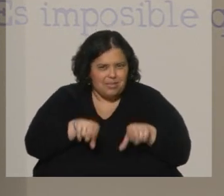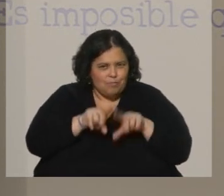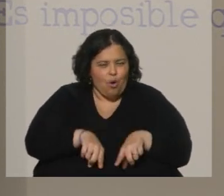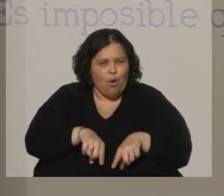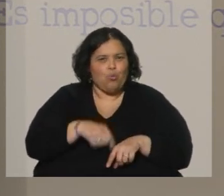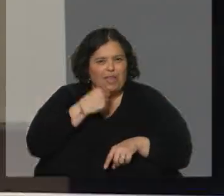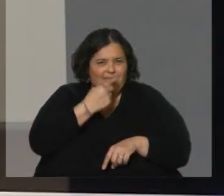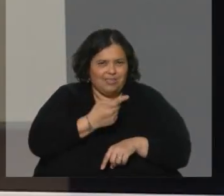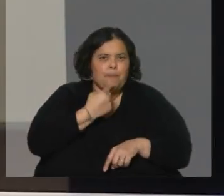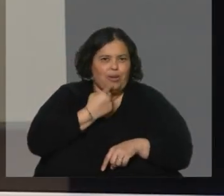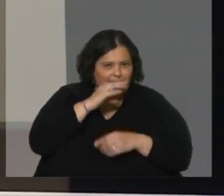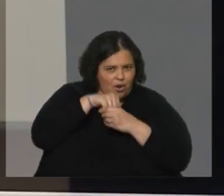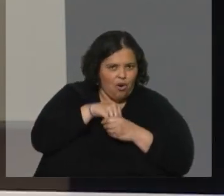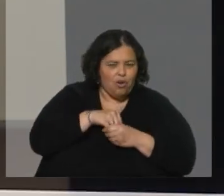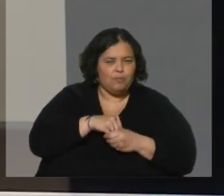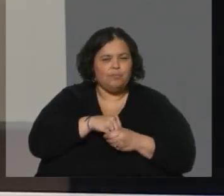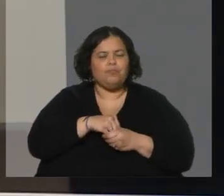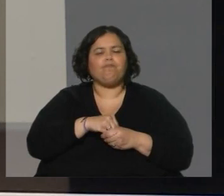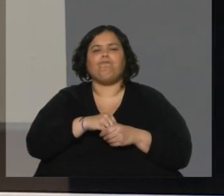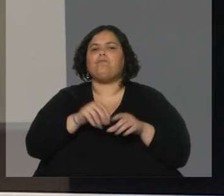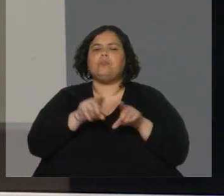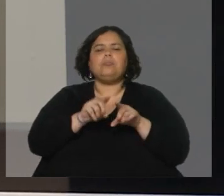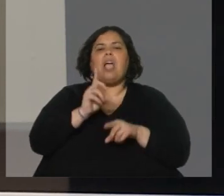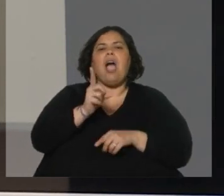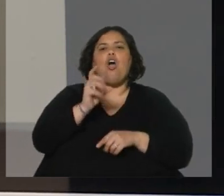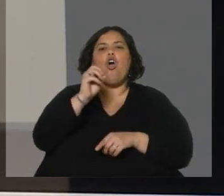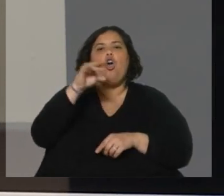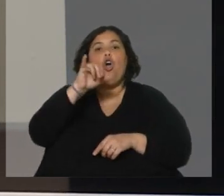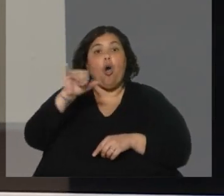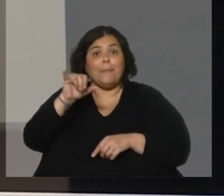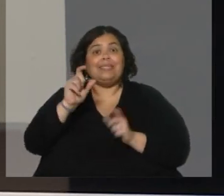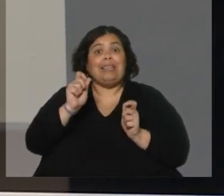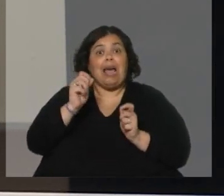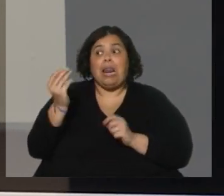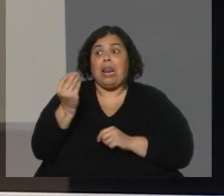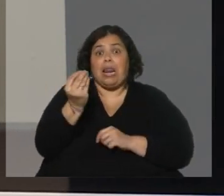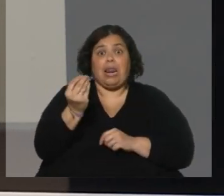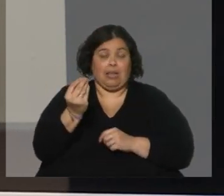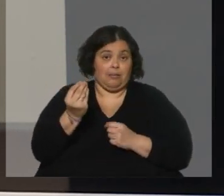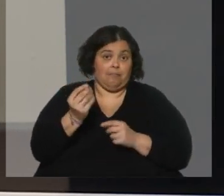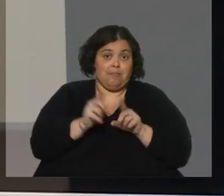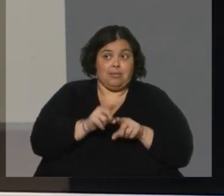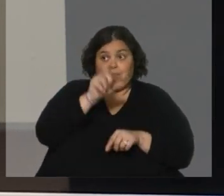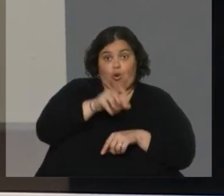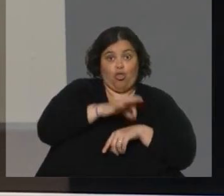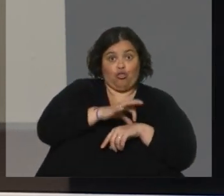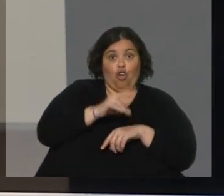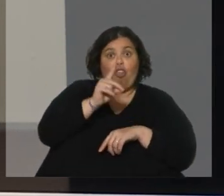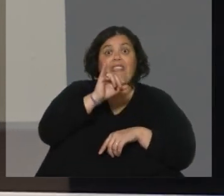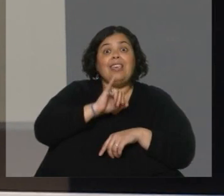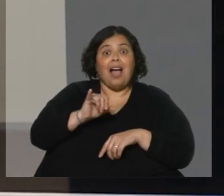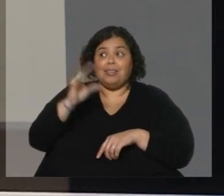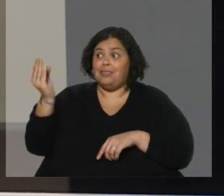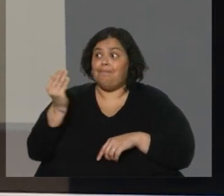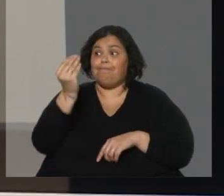sean en el ámbito de la política a ver Gómez lo eligió el doctor Díaz sí yo tenía esperanzas cuando lo designó